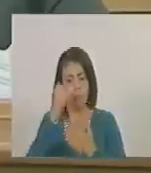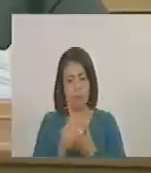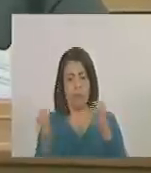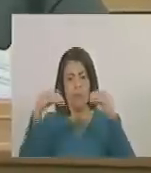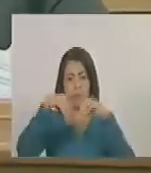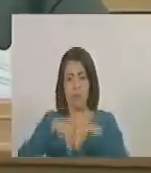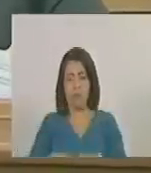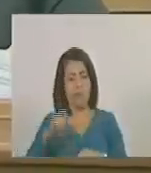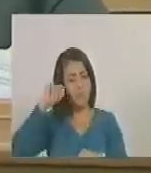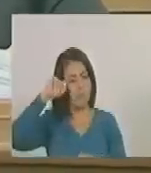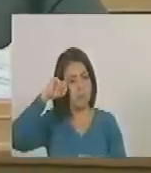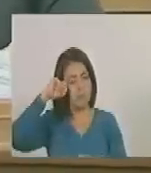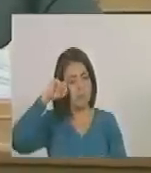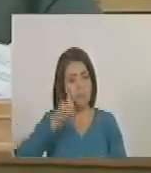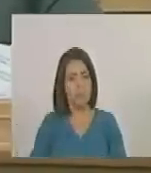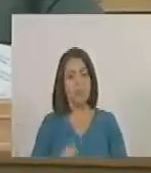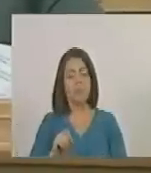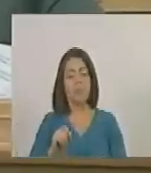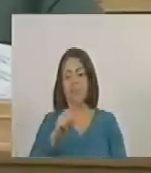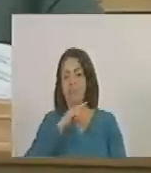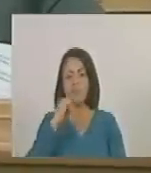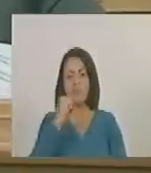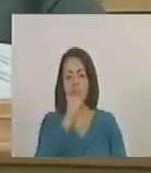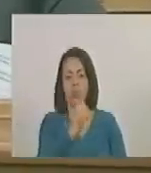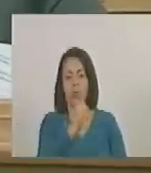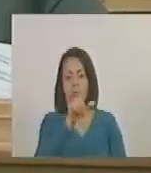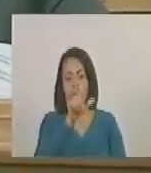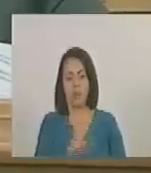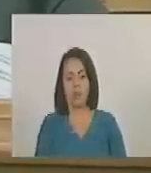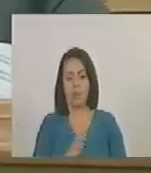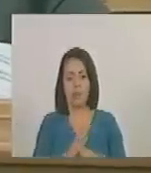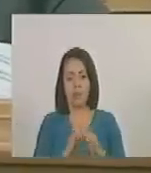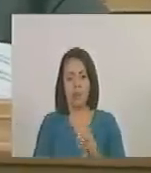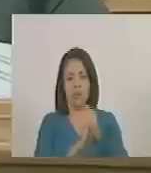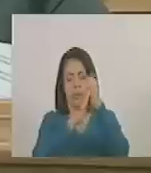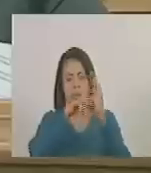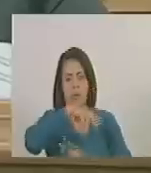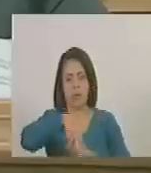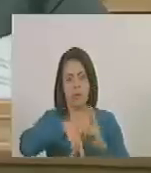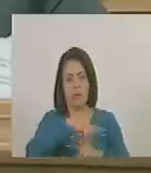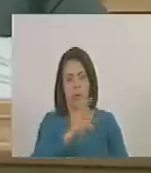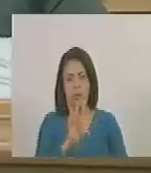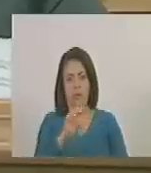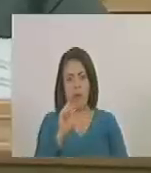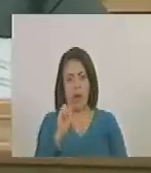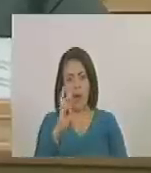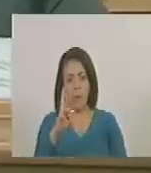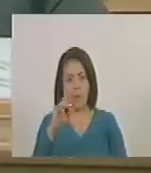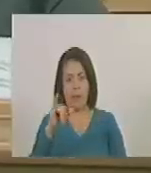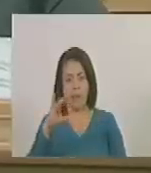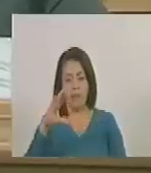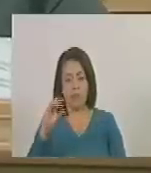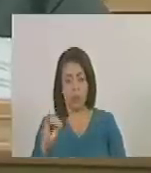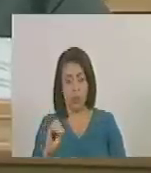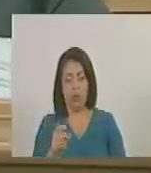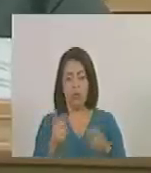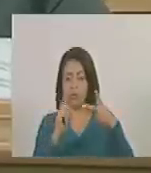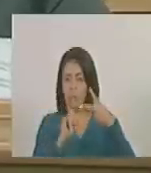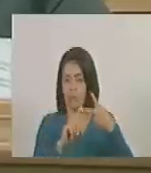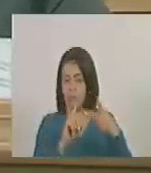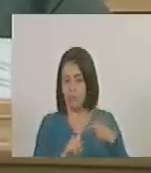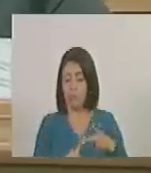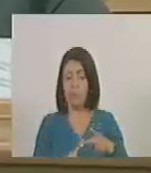de acuerdo en conmemoración al cruel asesinato contra el líder revolucionario Fabricio Ojeda. Punto número